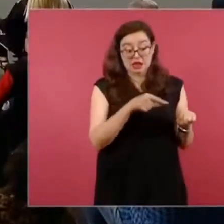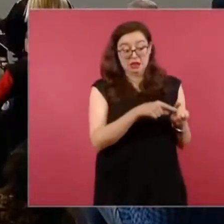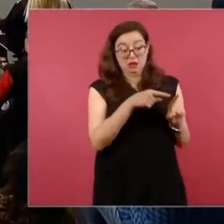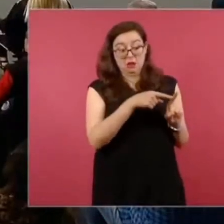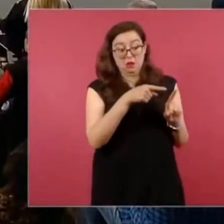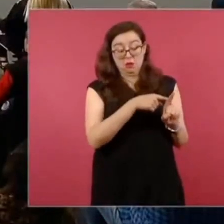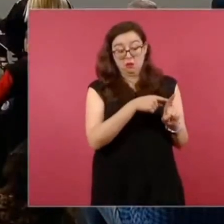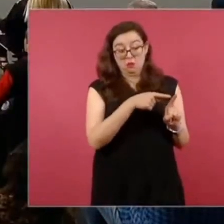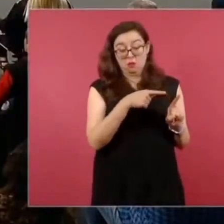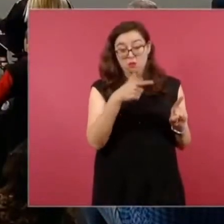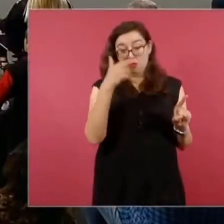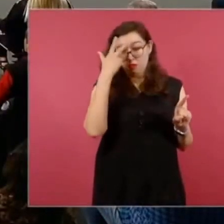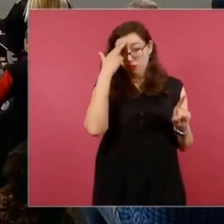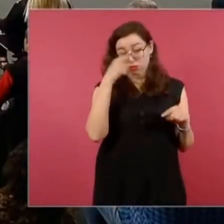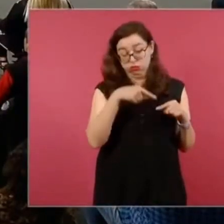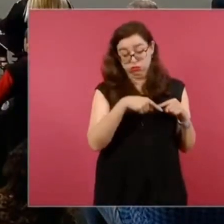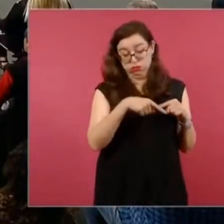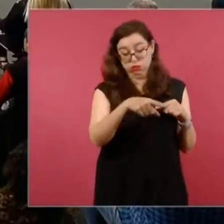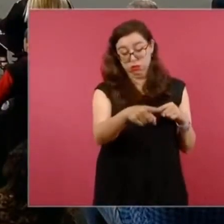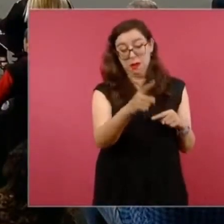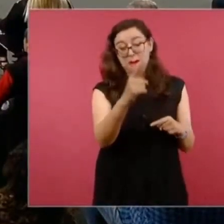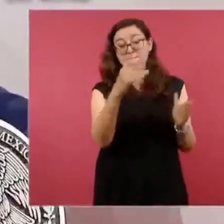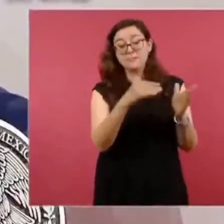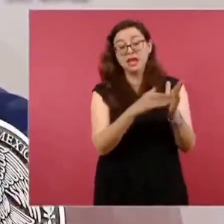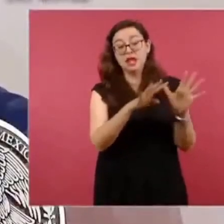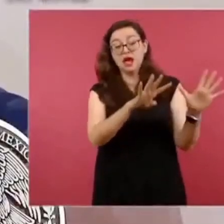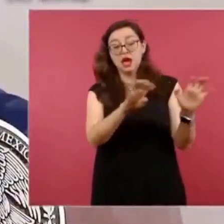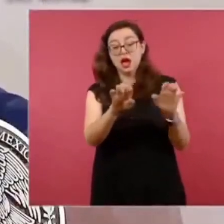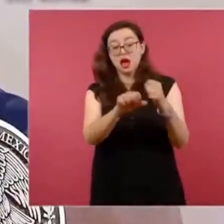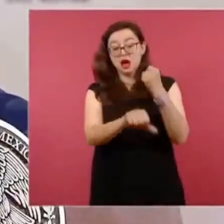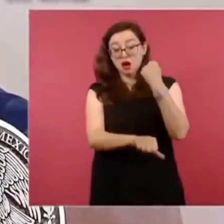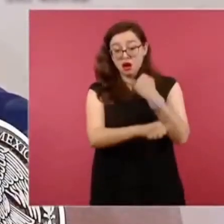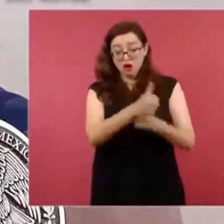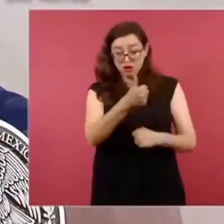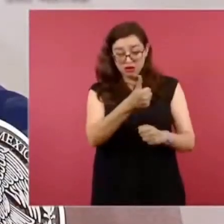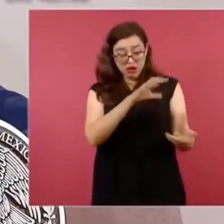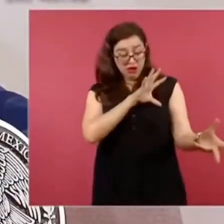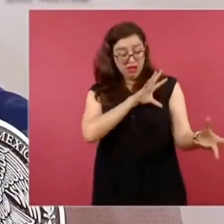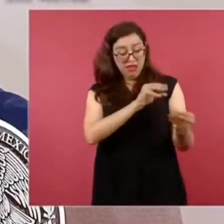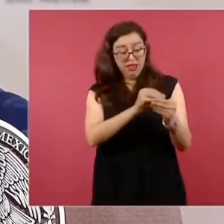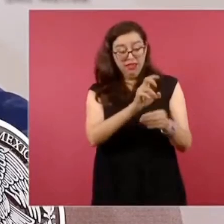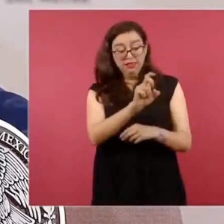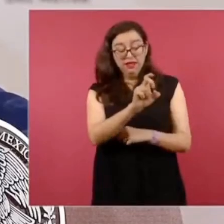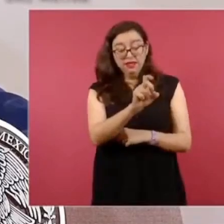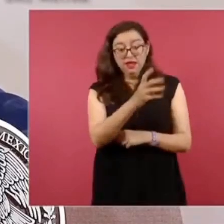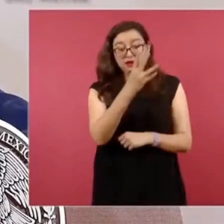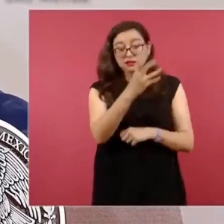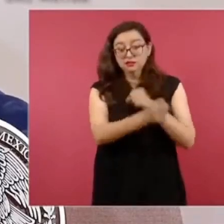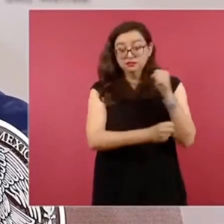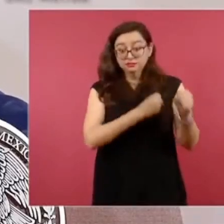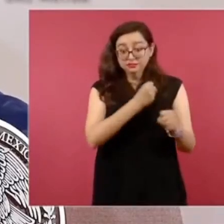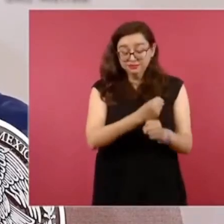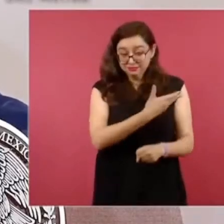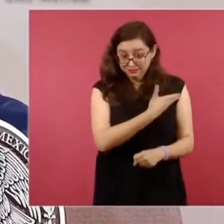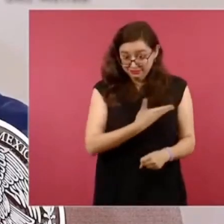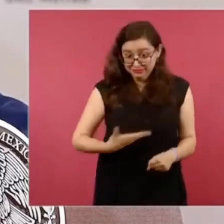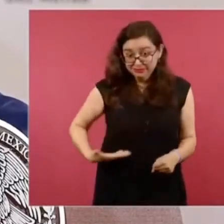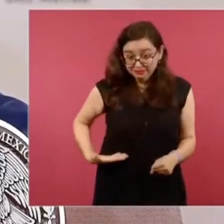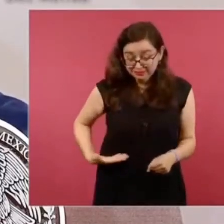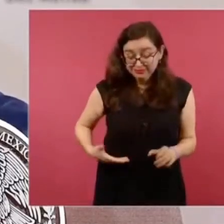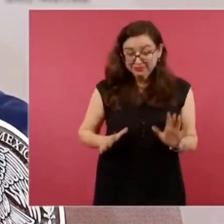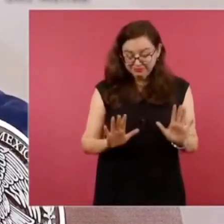34 años. Pero para que se